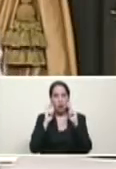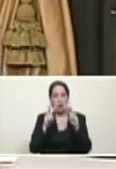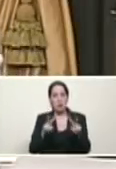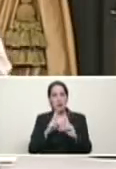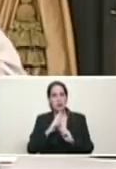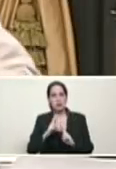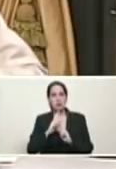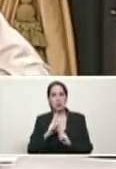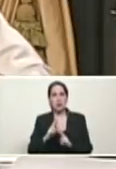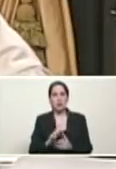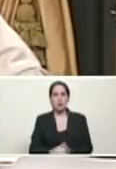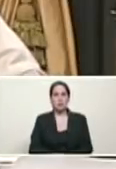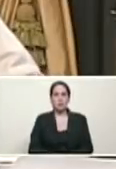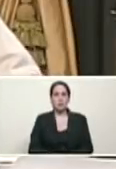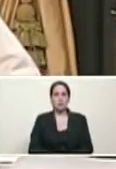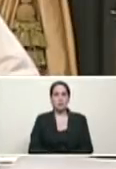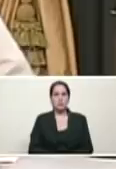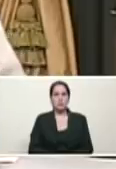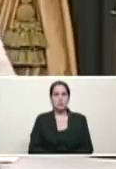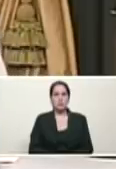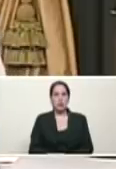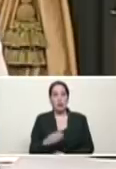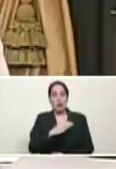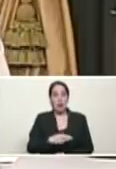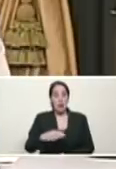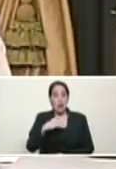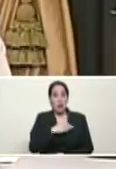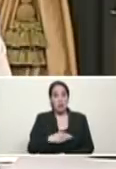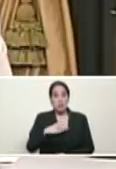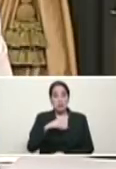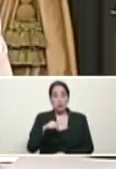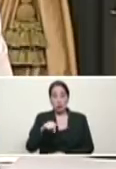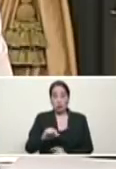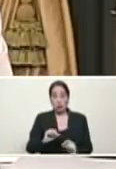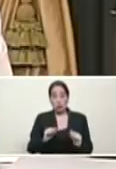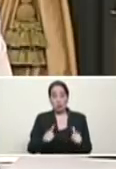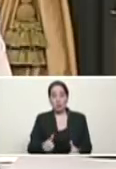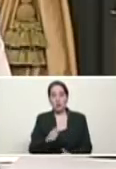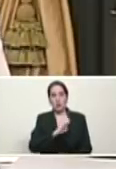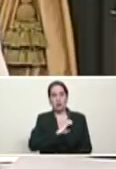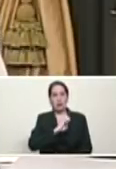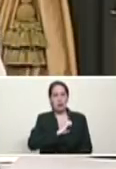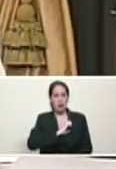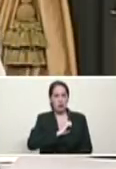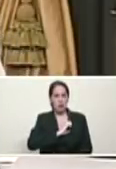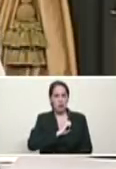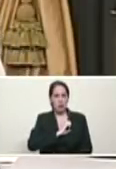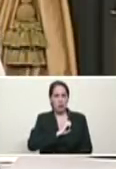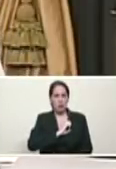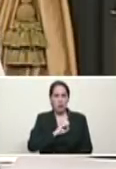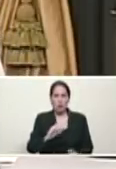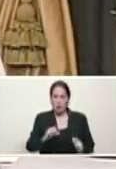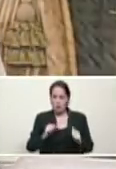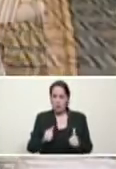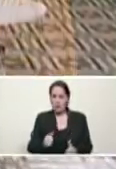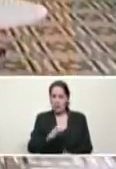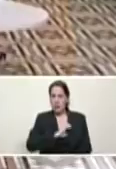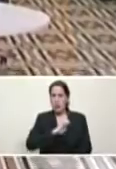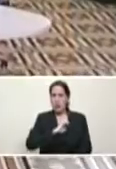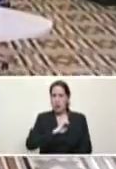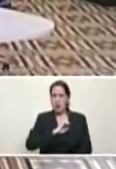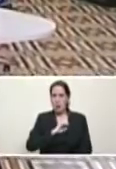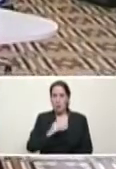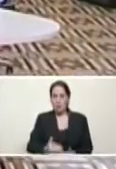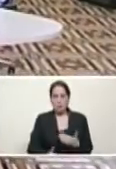resultados de esta misión que lanzamos en enero, empezando el mes de enero, de estos